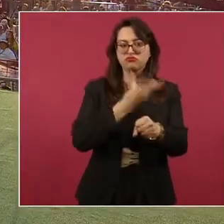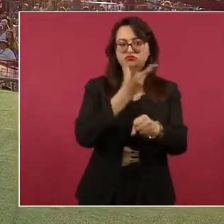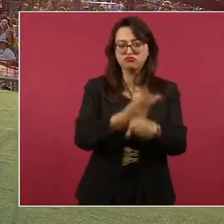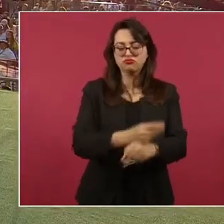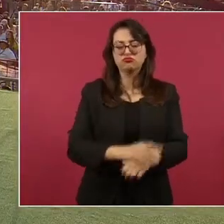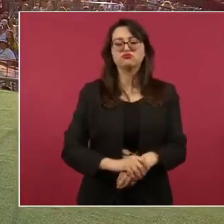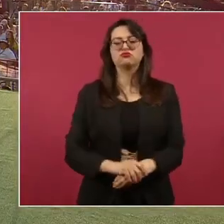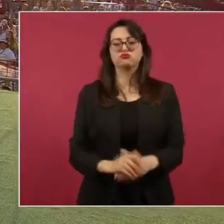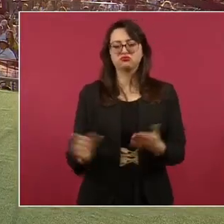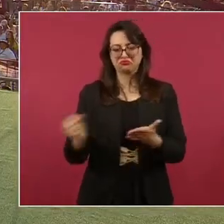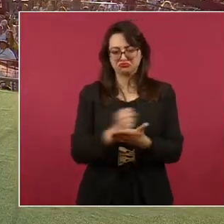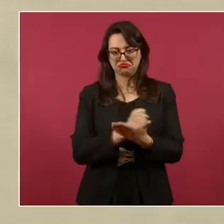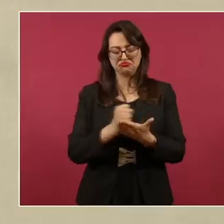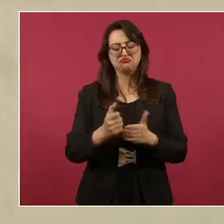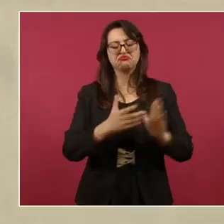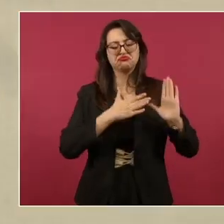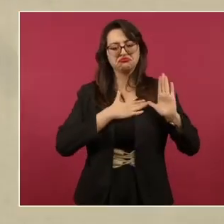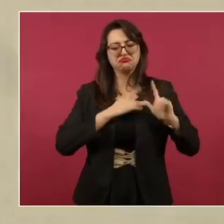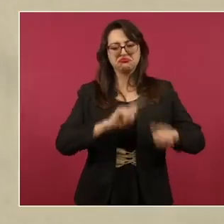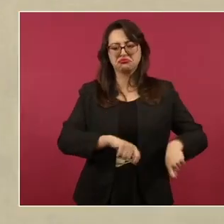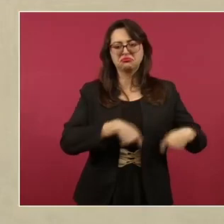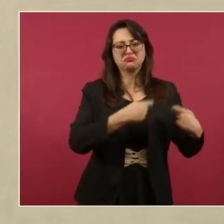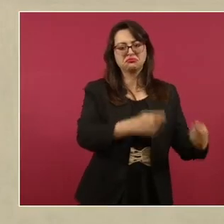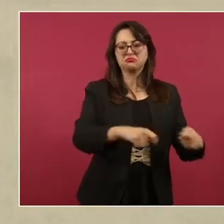créditos a la palabra,